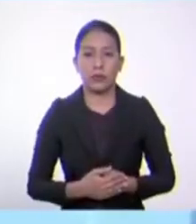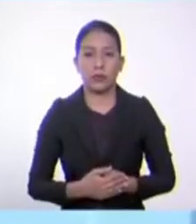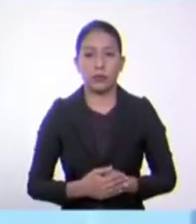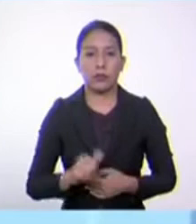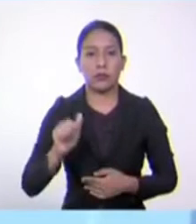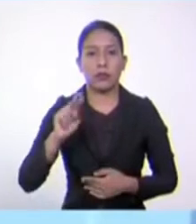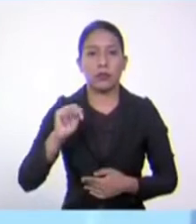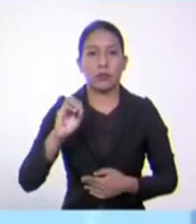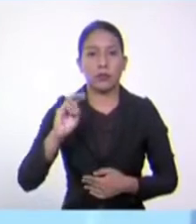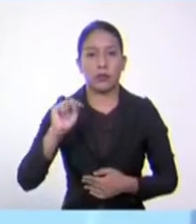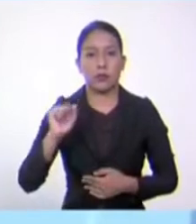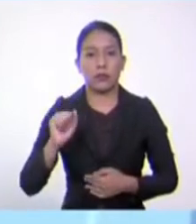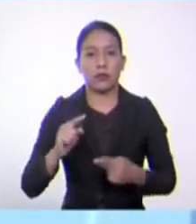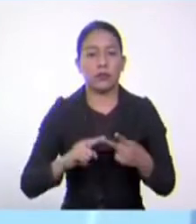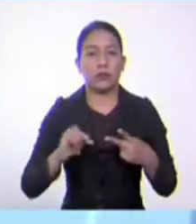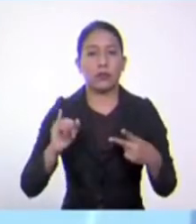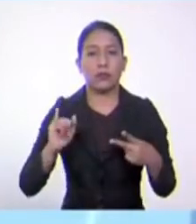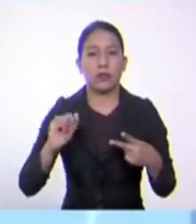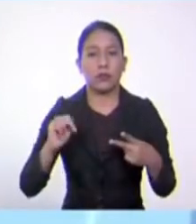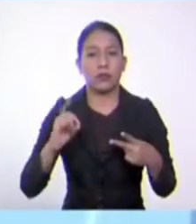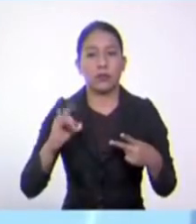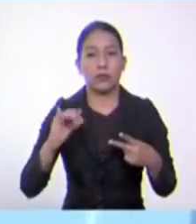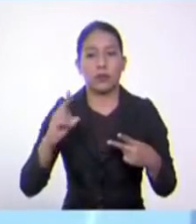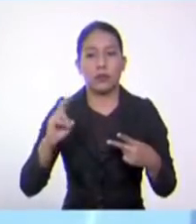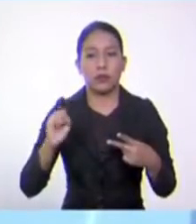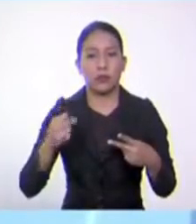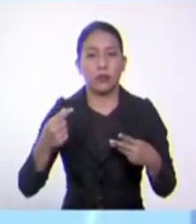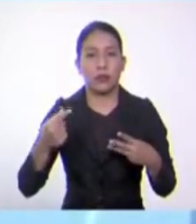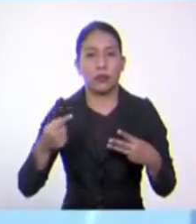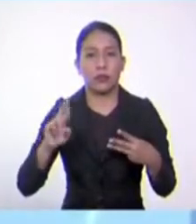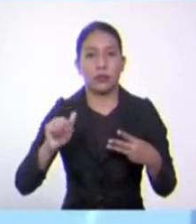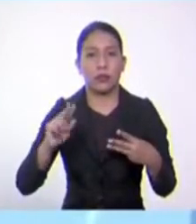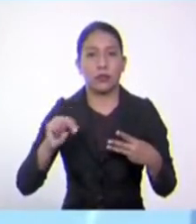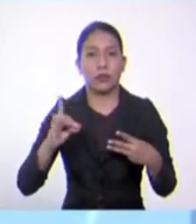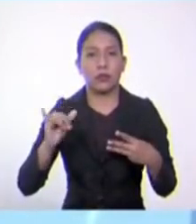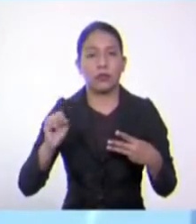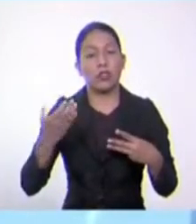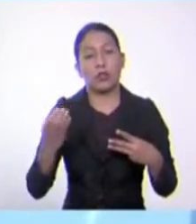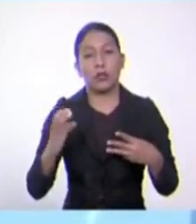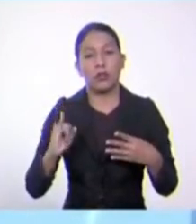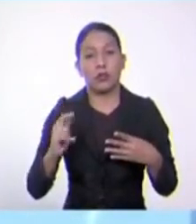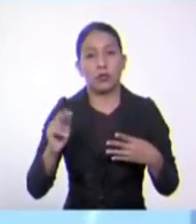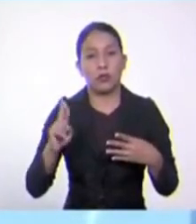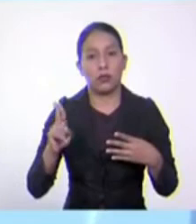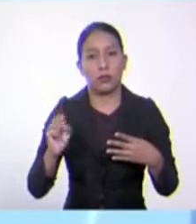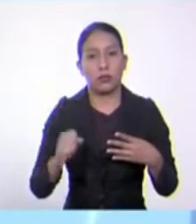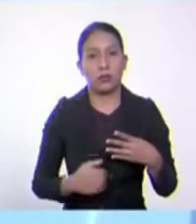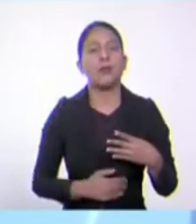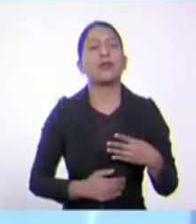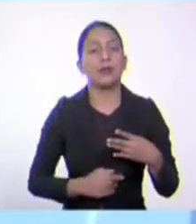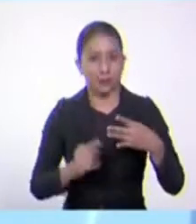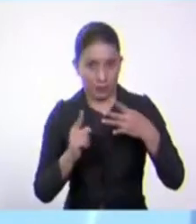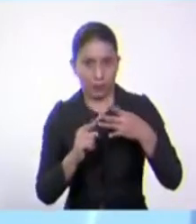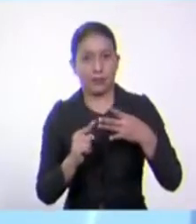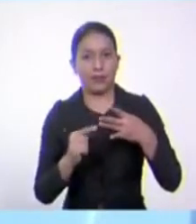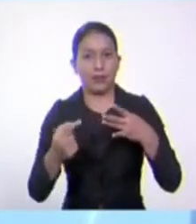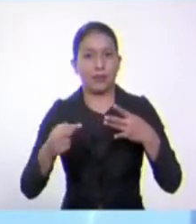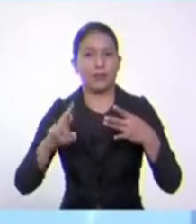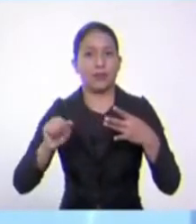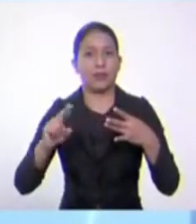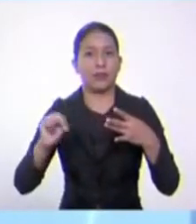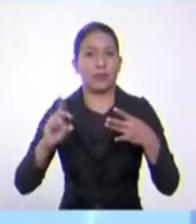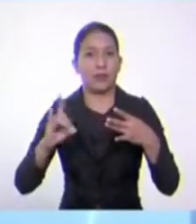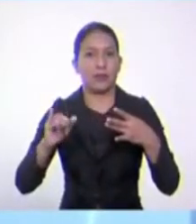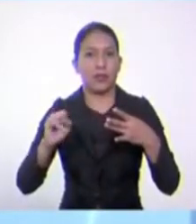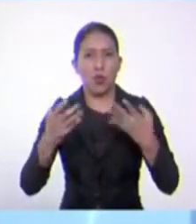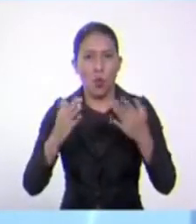¿Annona, indicus, grandis o citrus? Por lógica, suena